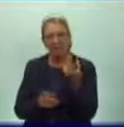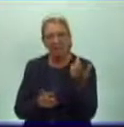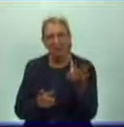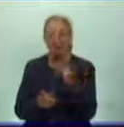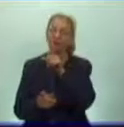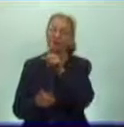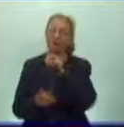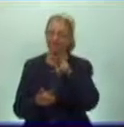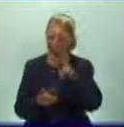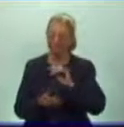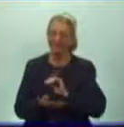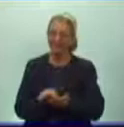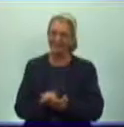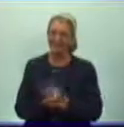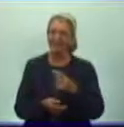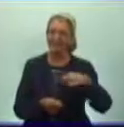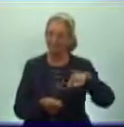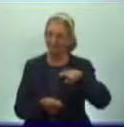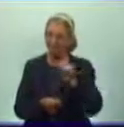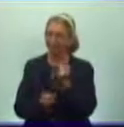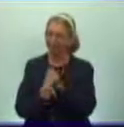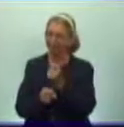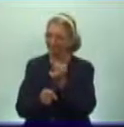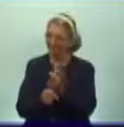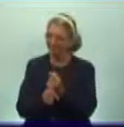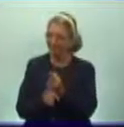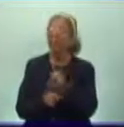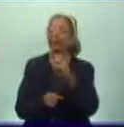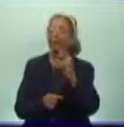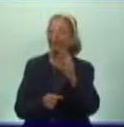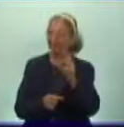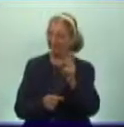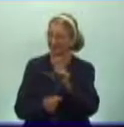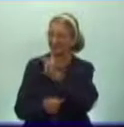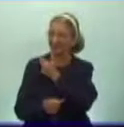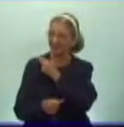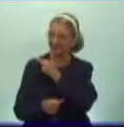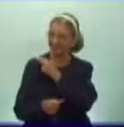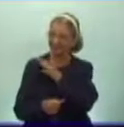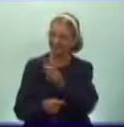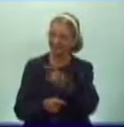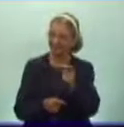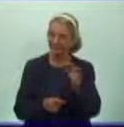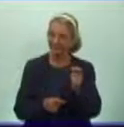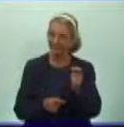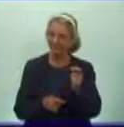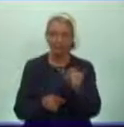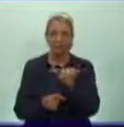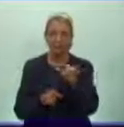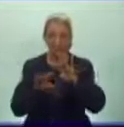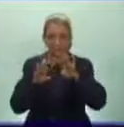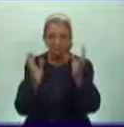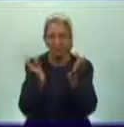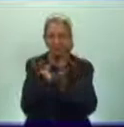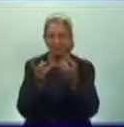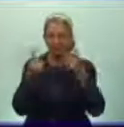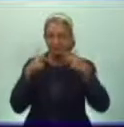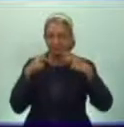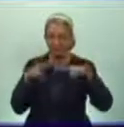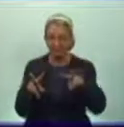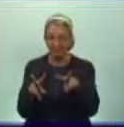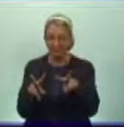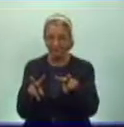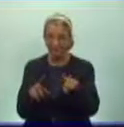12 meses. Ustedes lo trabajaron con su profe de matemática, pero además lo conocieron en la asignatura El Mundo en que Vivimos